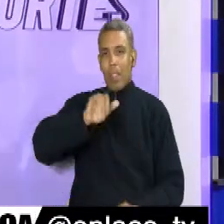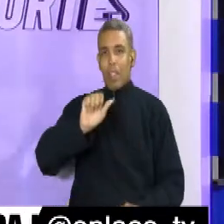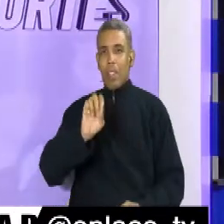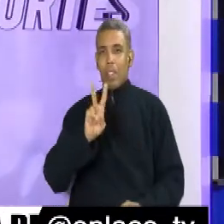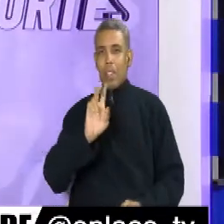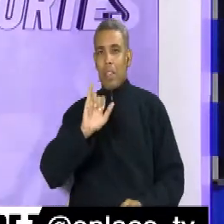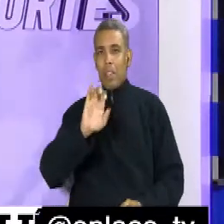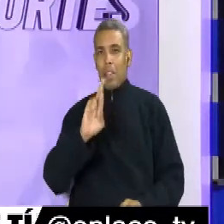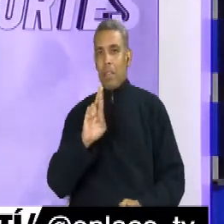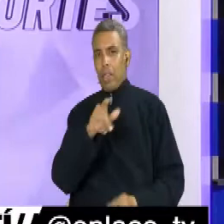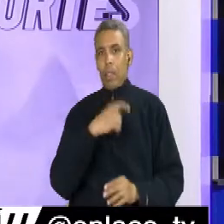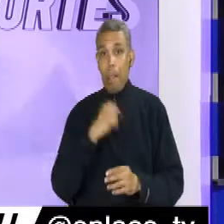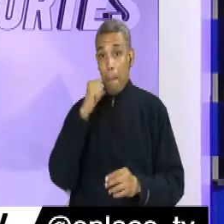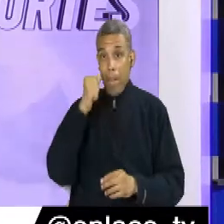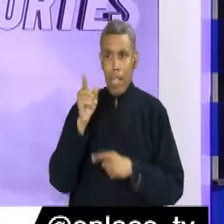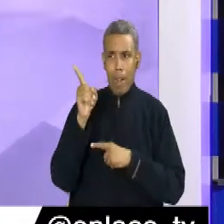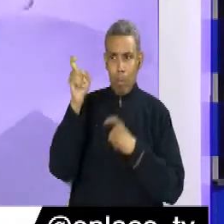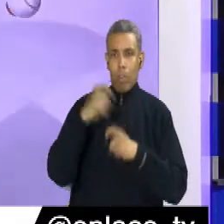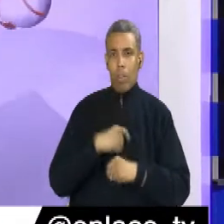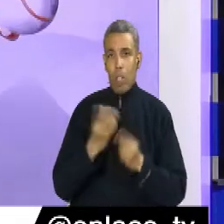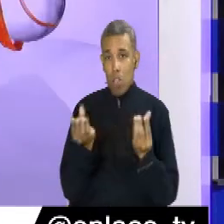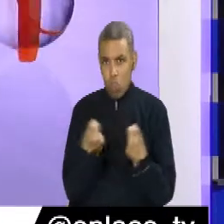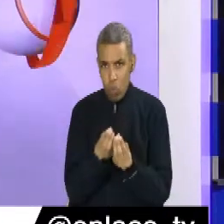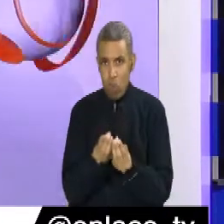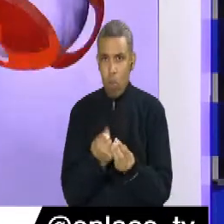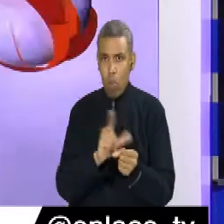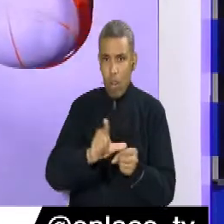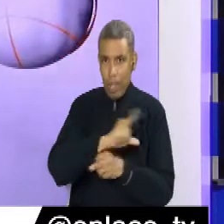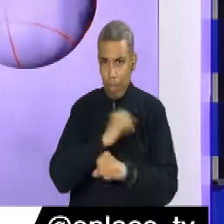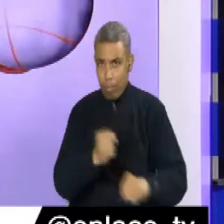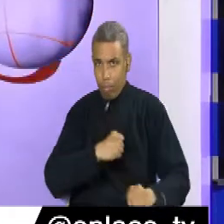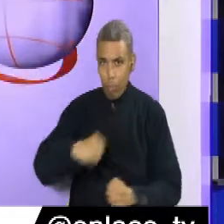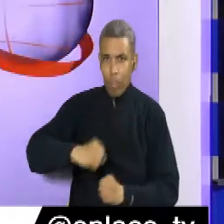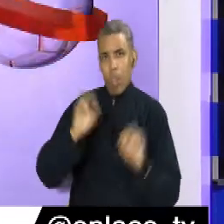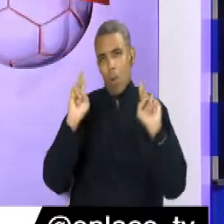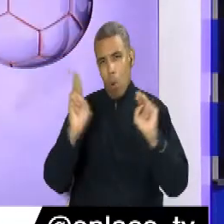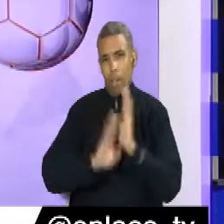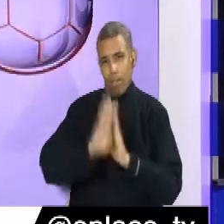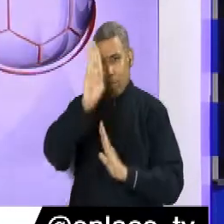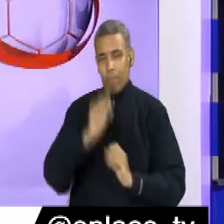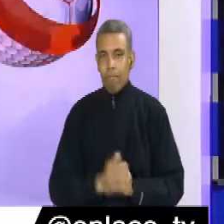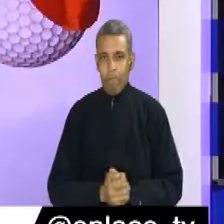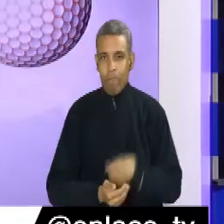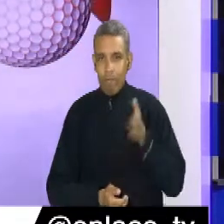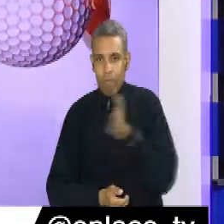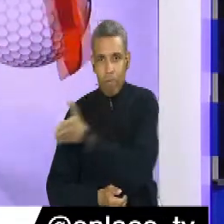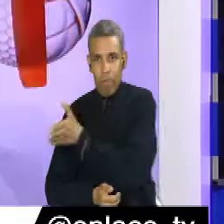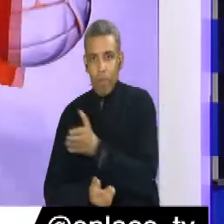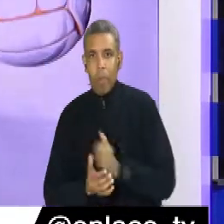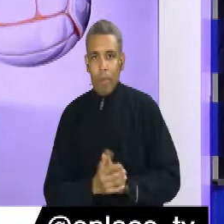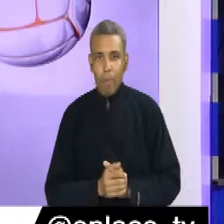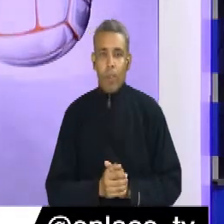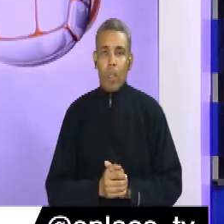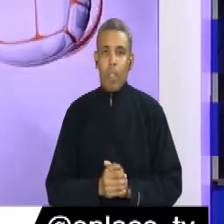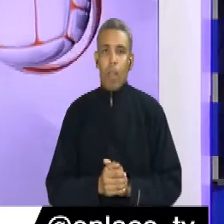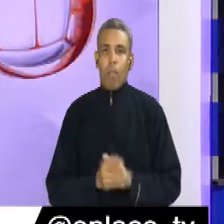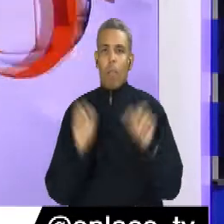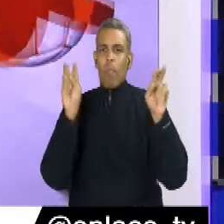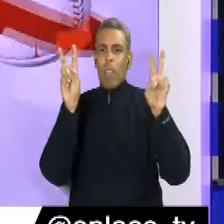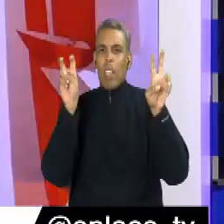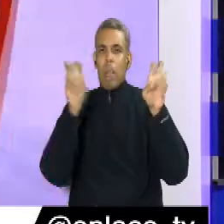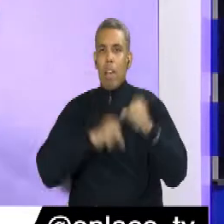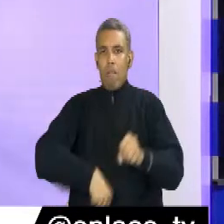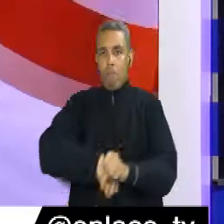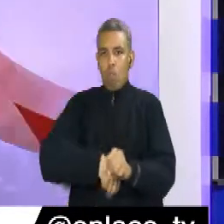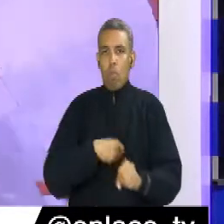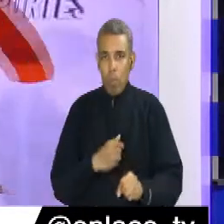éxitos en esta Copa Colombia a desarrollarse en la ciudad de Neiva. En otras noticias, pasamos a hablar del fútbol. El presidente